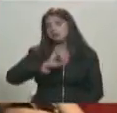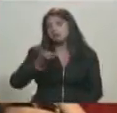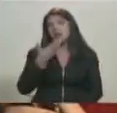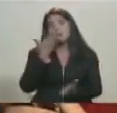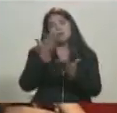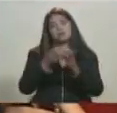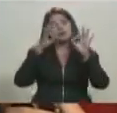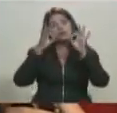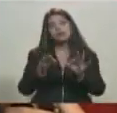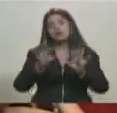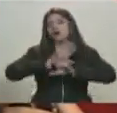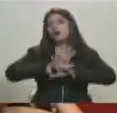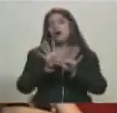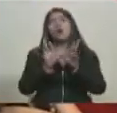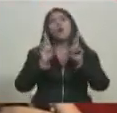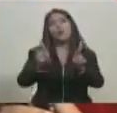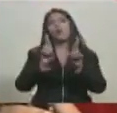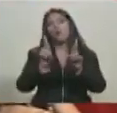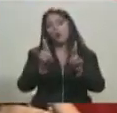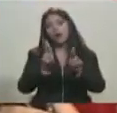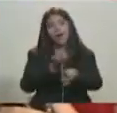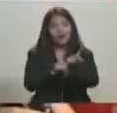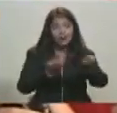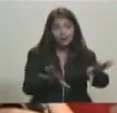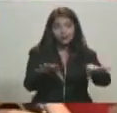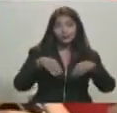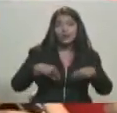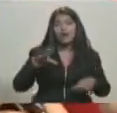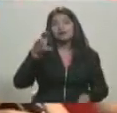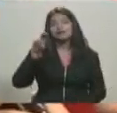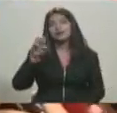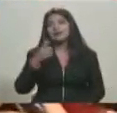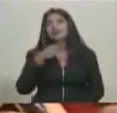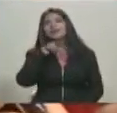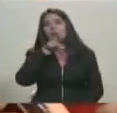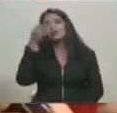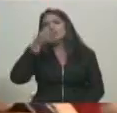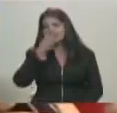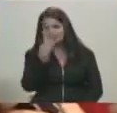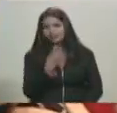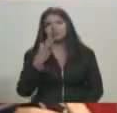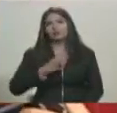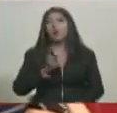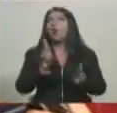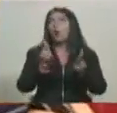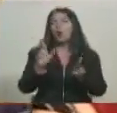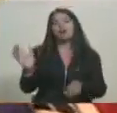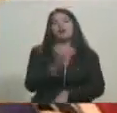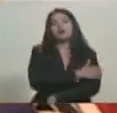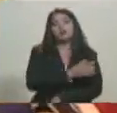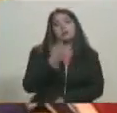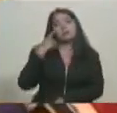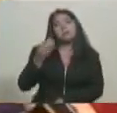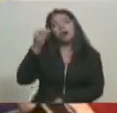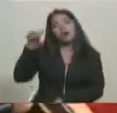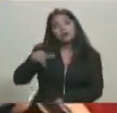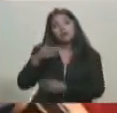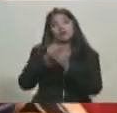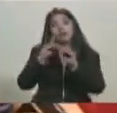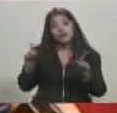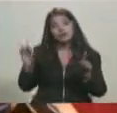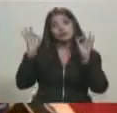plantearon. Ojalá ellos asumieran que el CNE está hablando en serio. Ojalá la oposición venezolana asumiera que aquí hay una